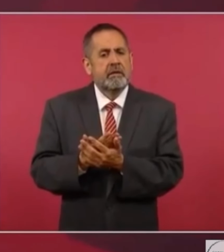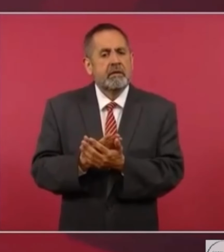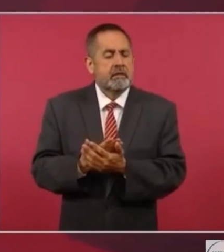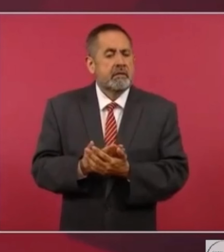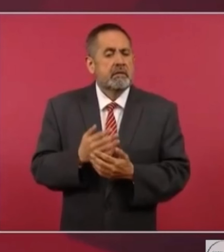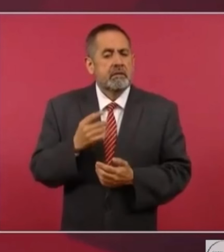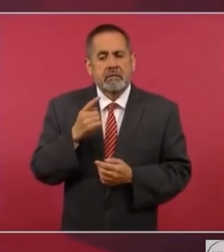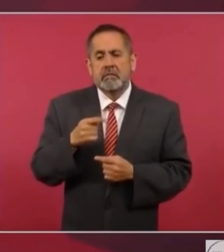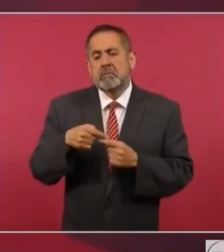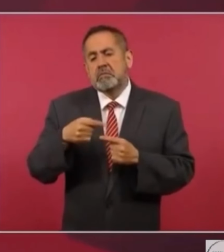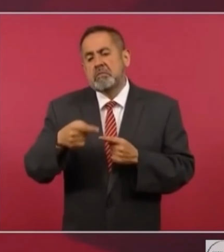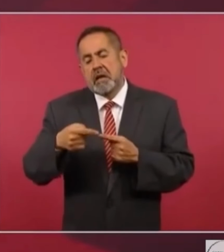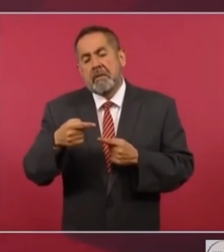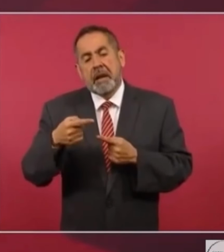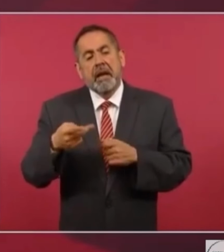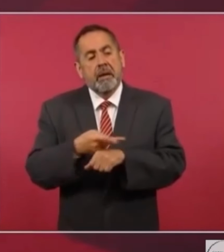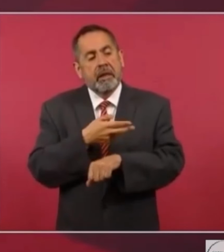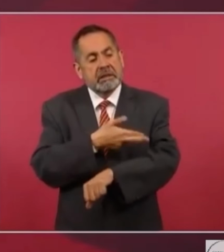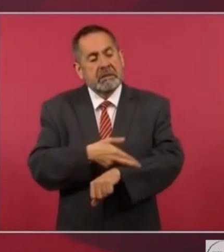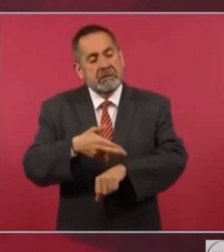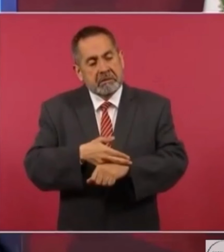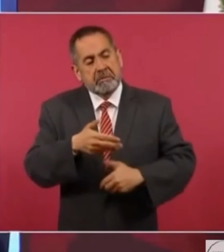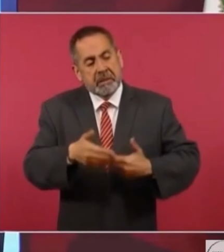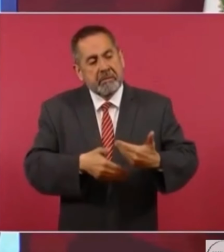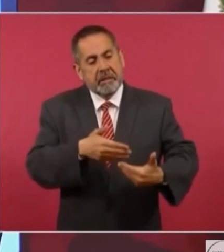que estas cosas se aclaren.